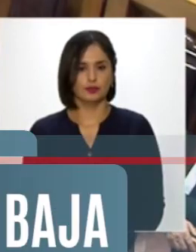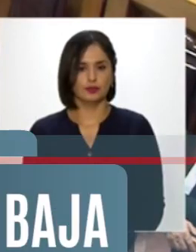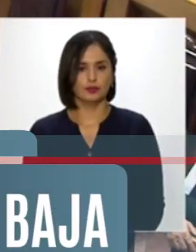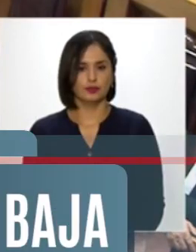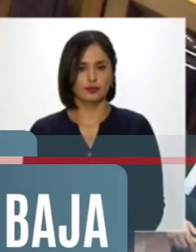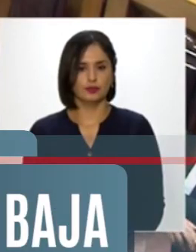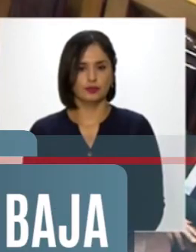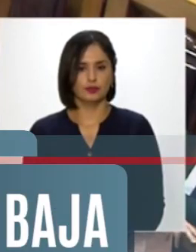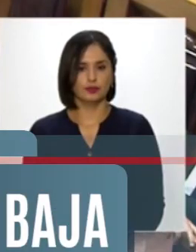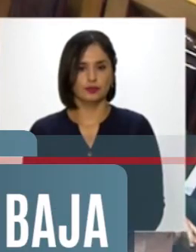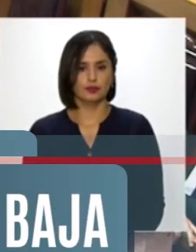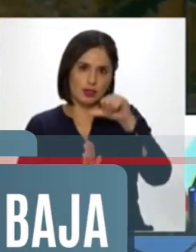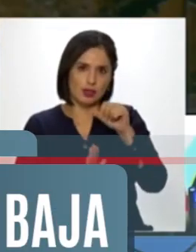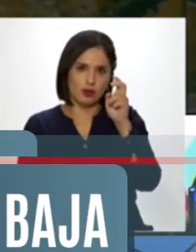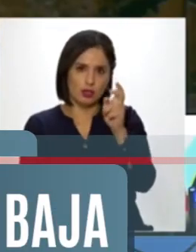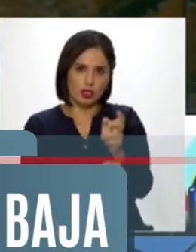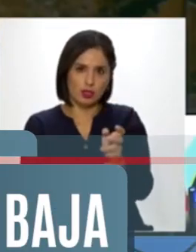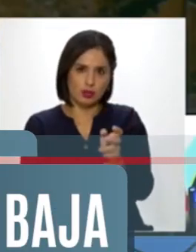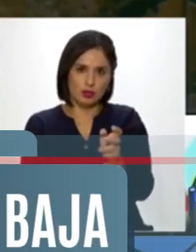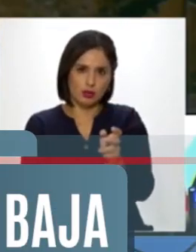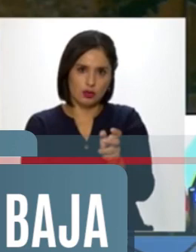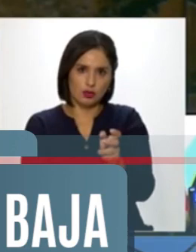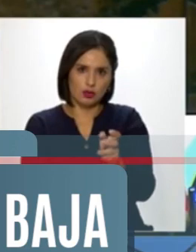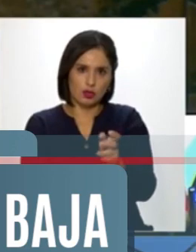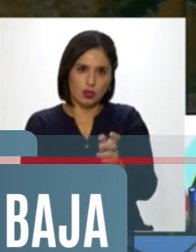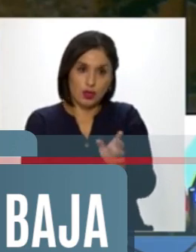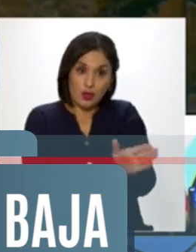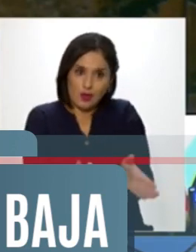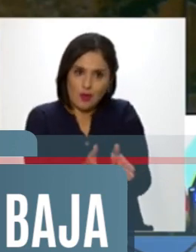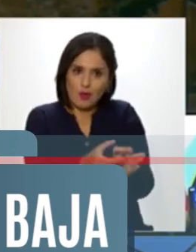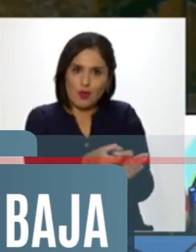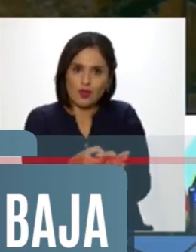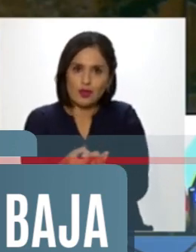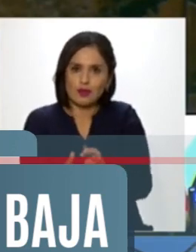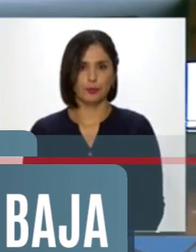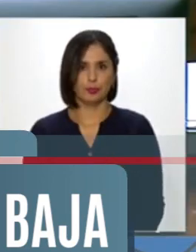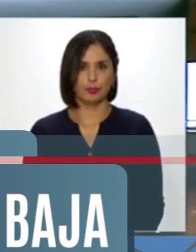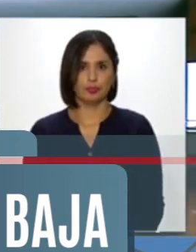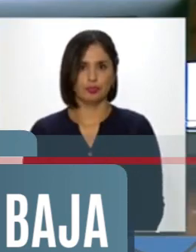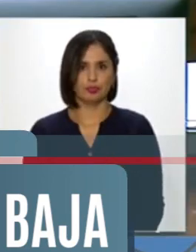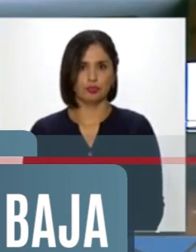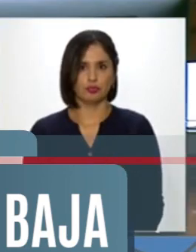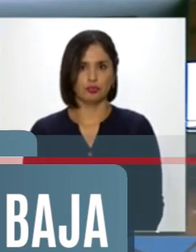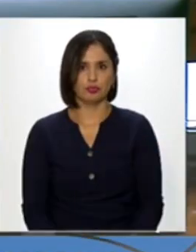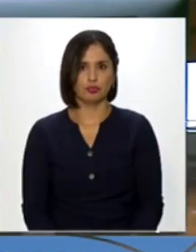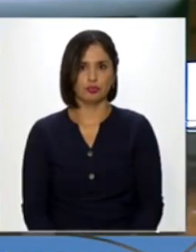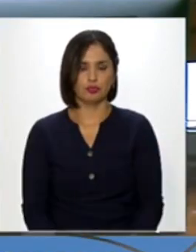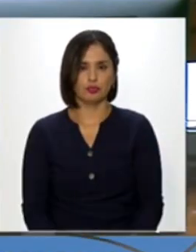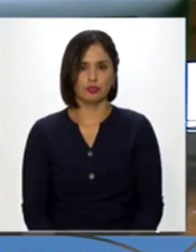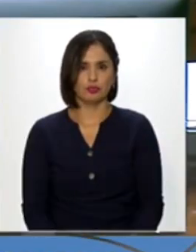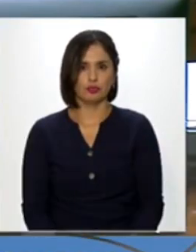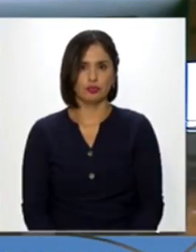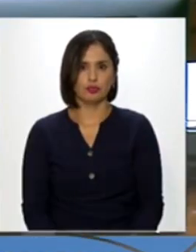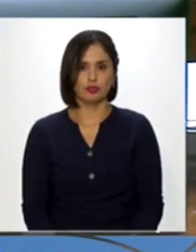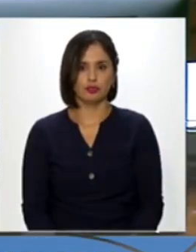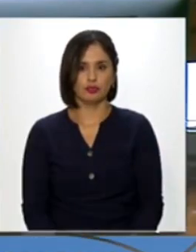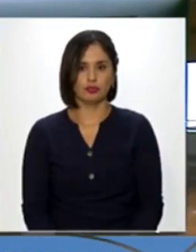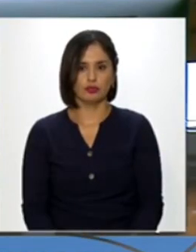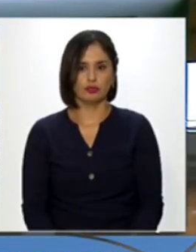diputados tendrá la misión de revisar el texto trámite que se realizará durante las próximas semanas debido a la urgencia de su despacho